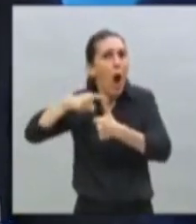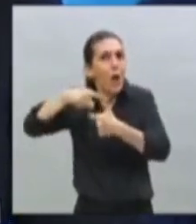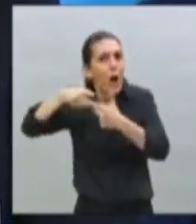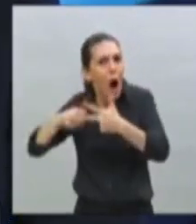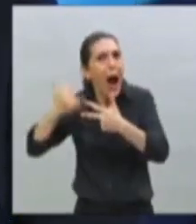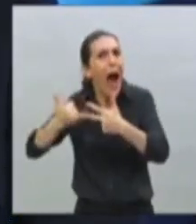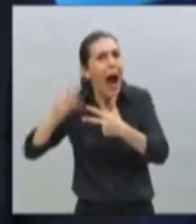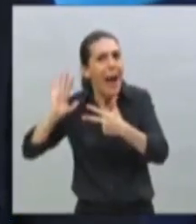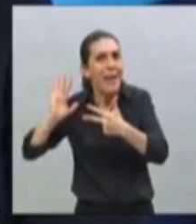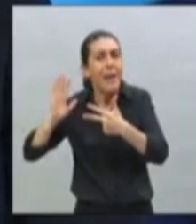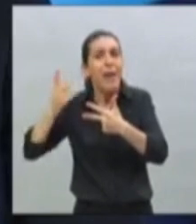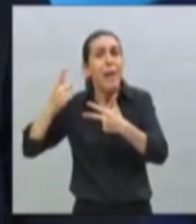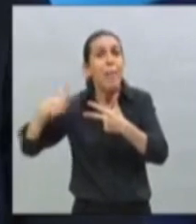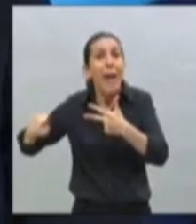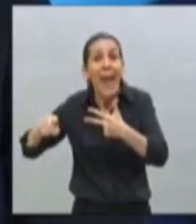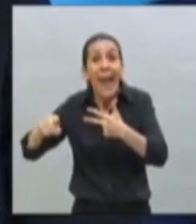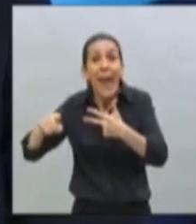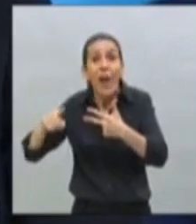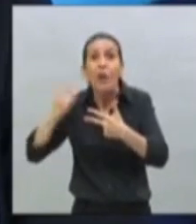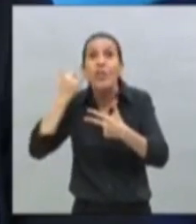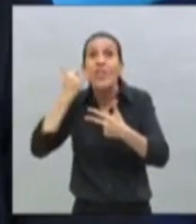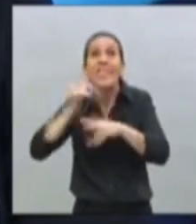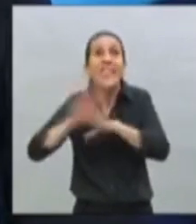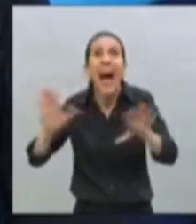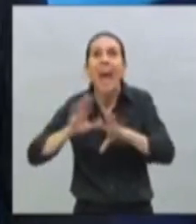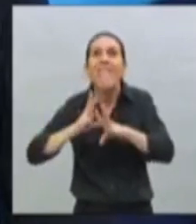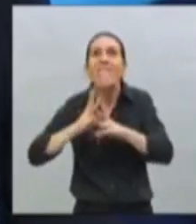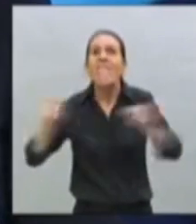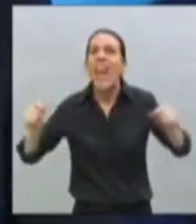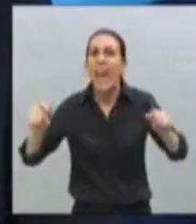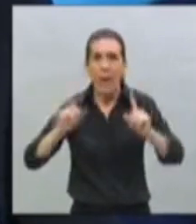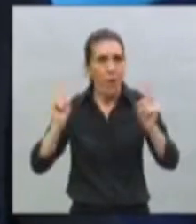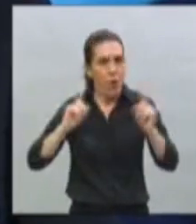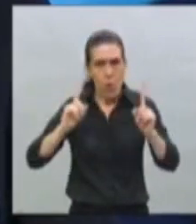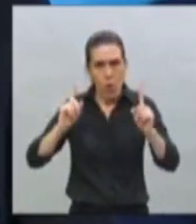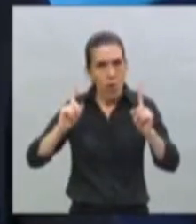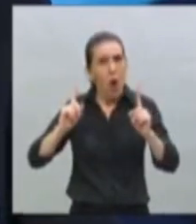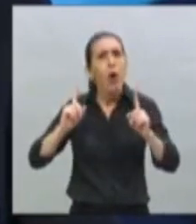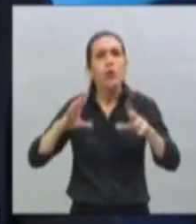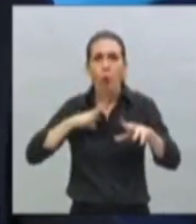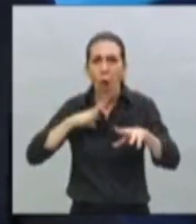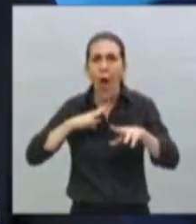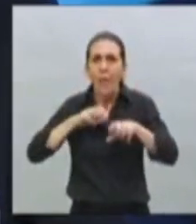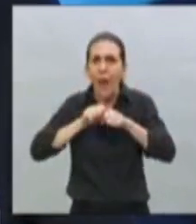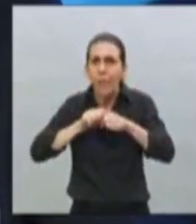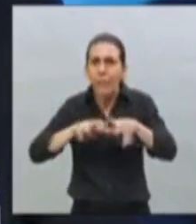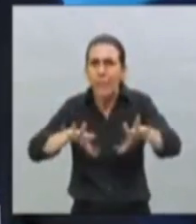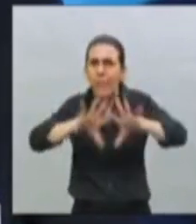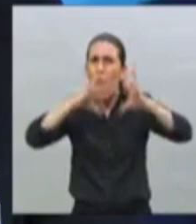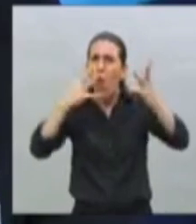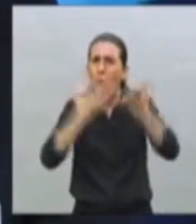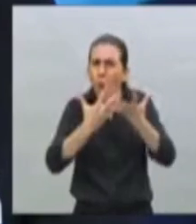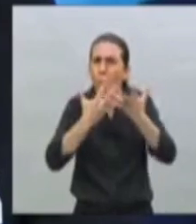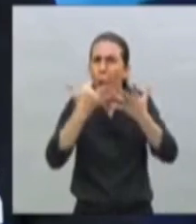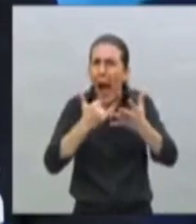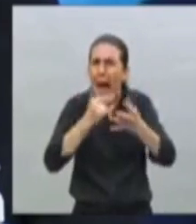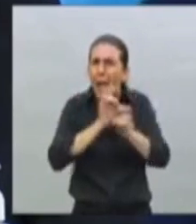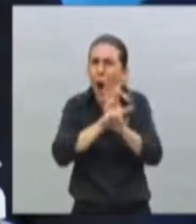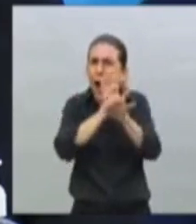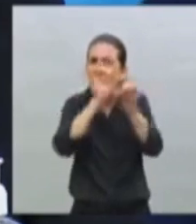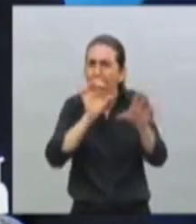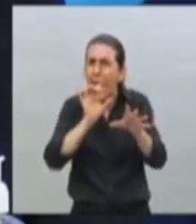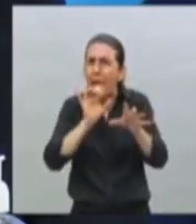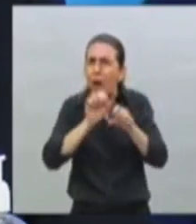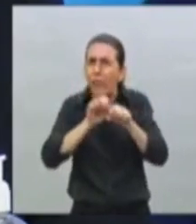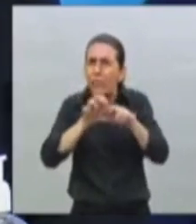Pero eso no quiere decir que hayamos resuelto el tema. Seguimos en medio de una pandemia que está asolando el mundo y que, gracias a